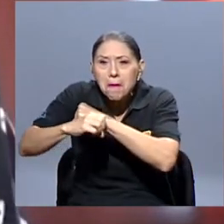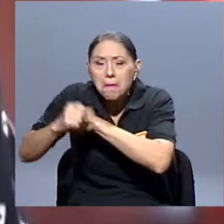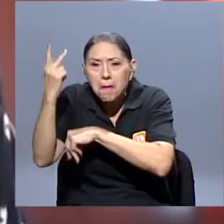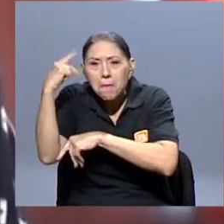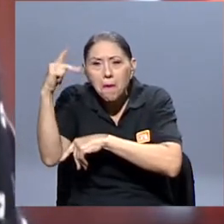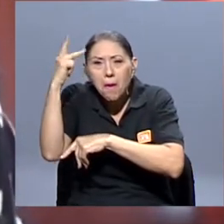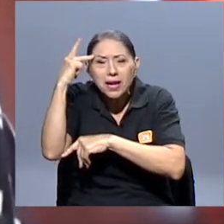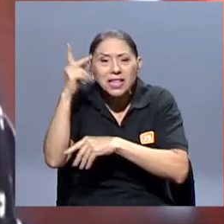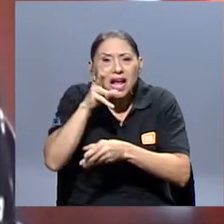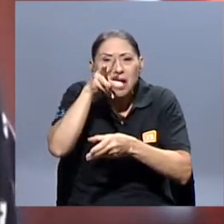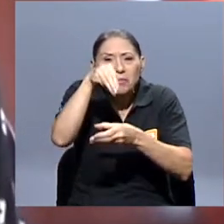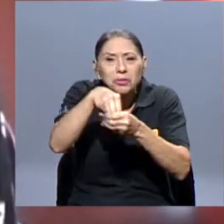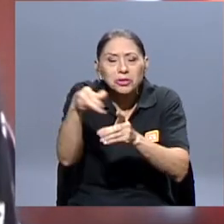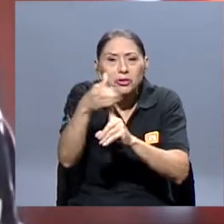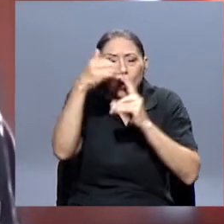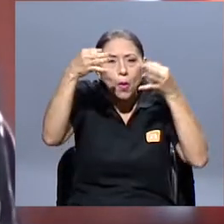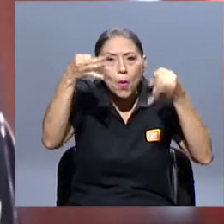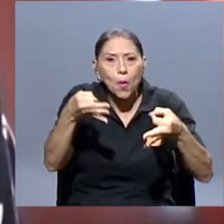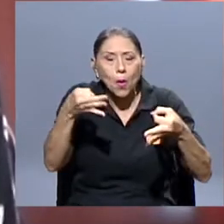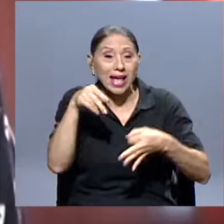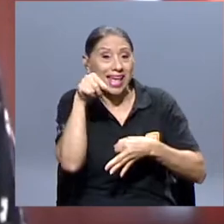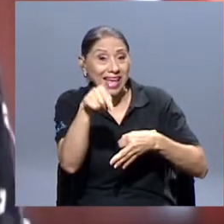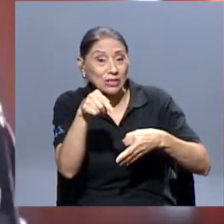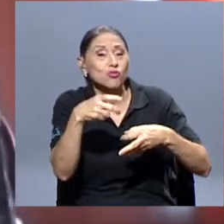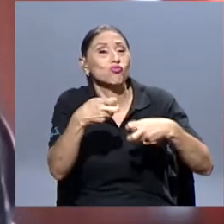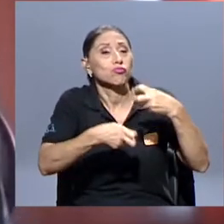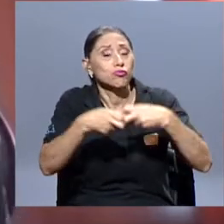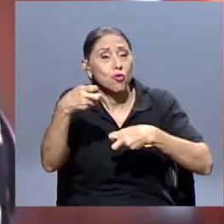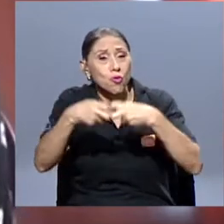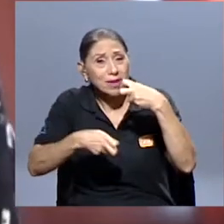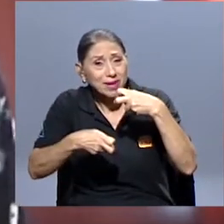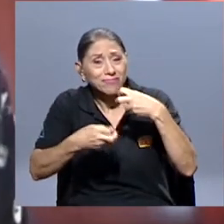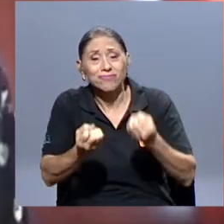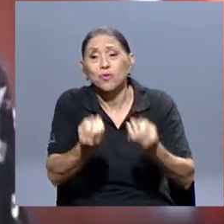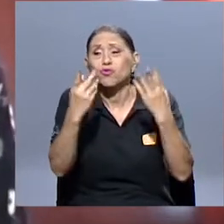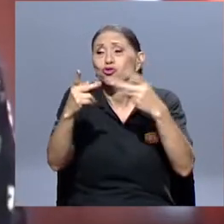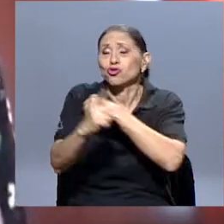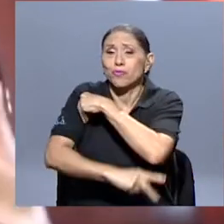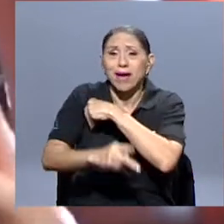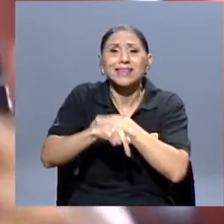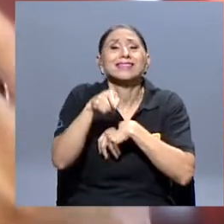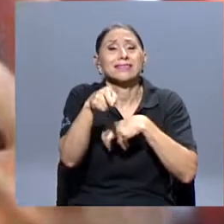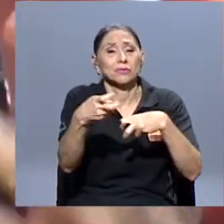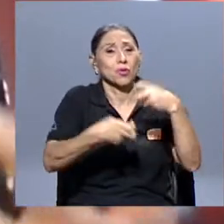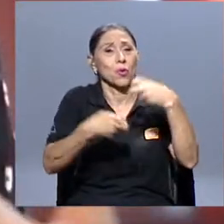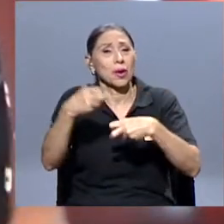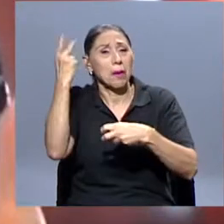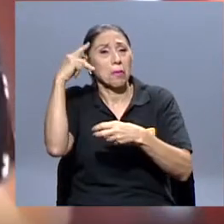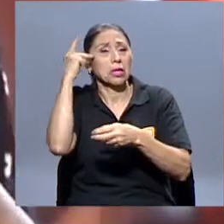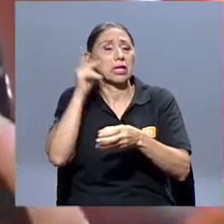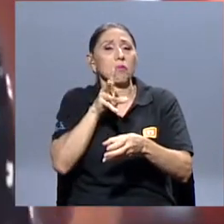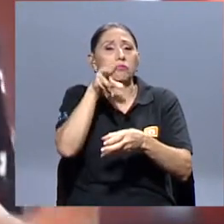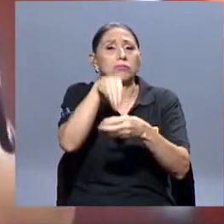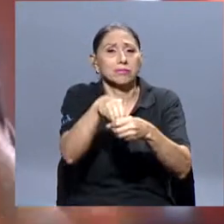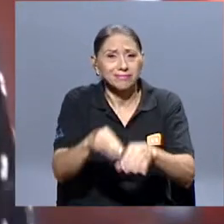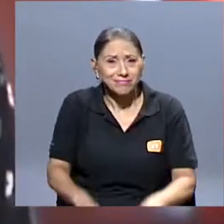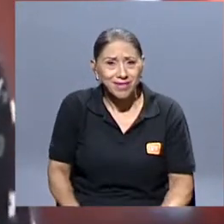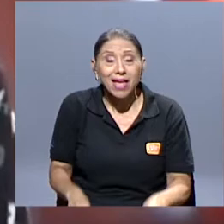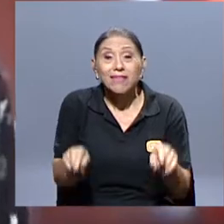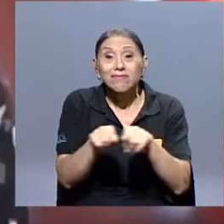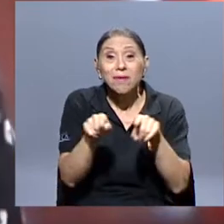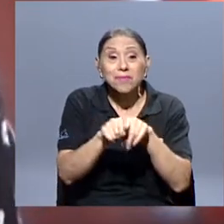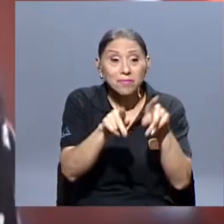cual es un problema y ha sido un problema para muchos países. Y lo otro es el que la sociedad no